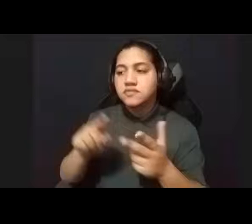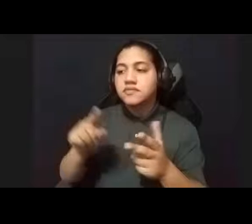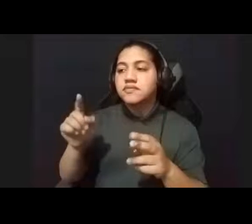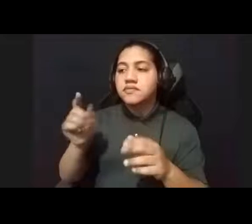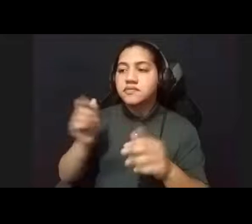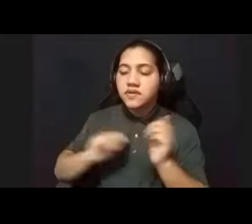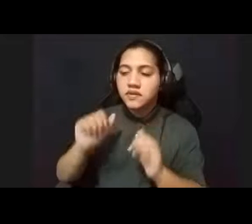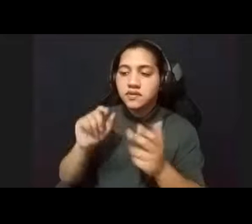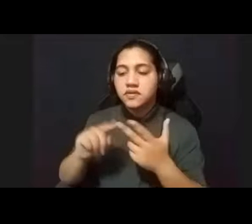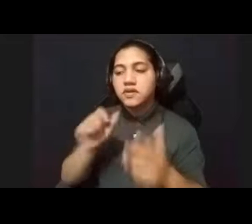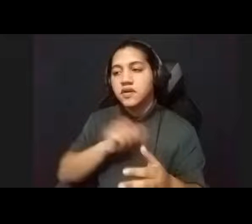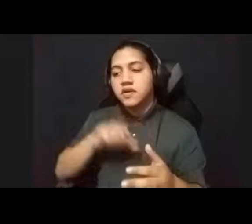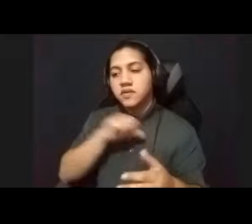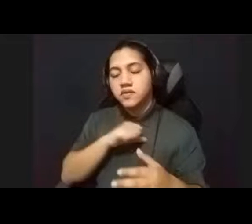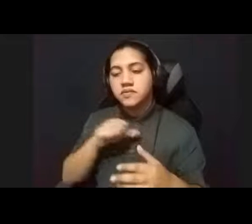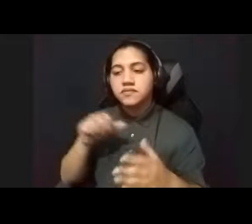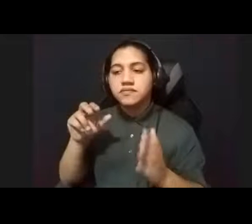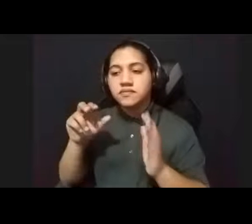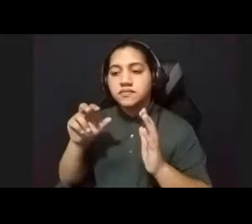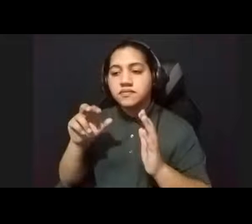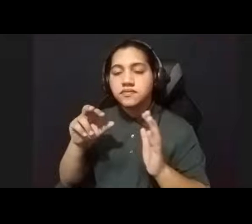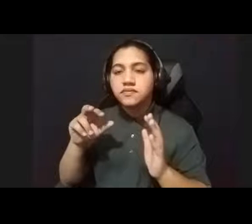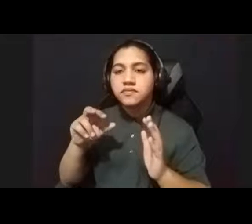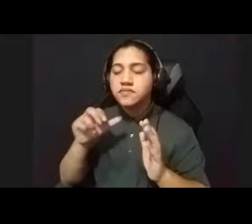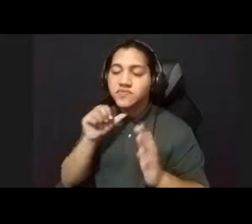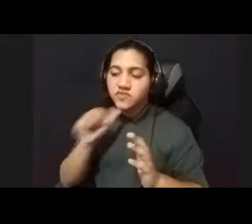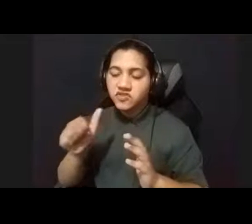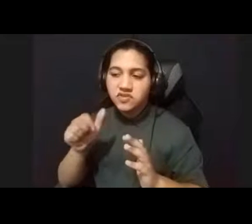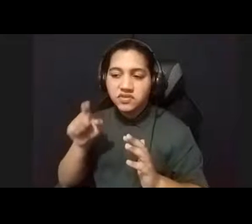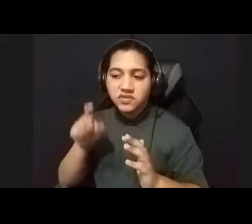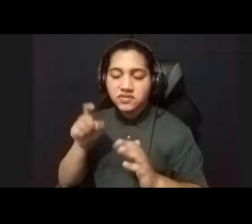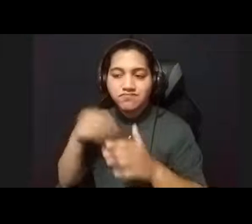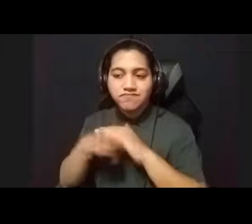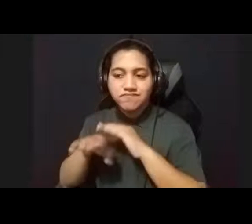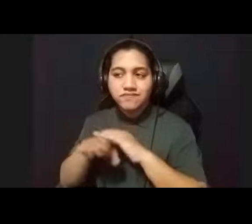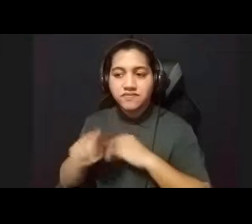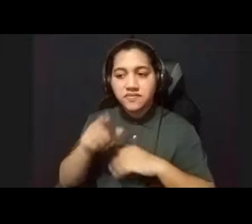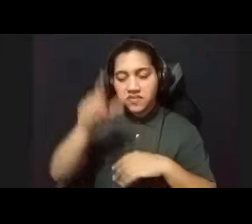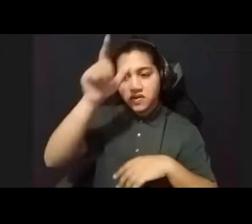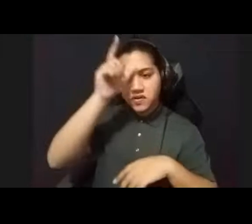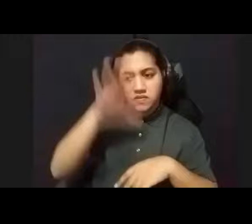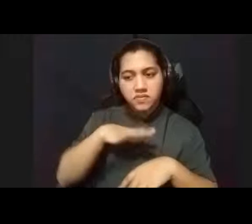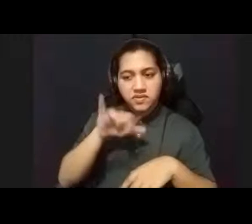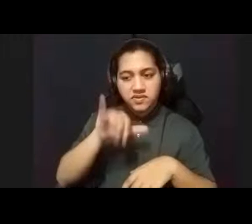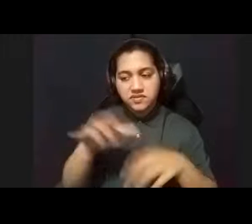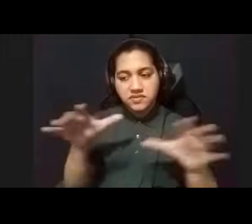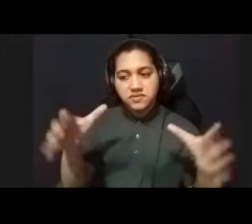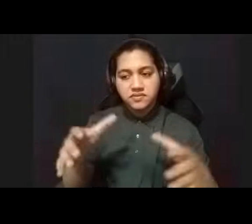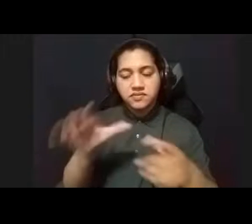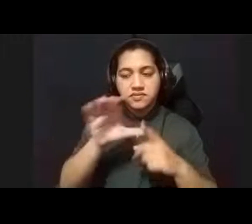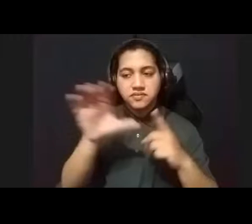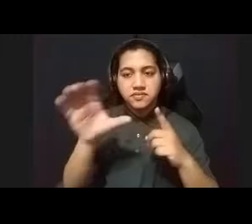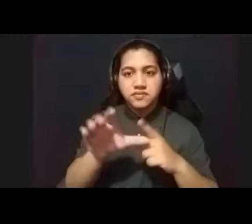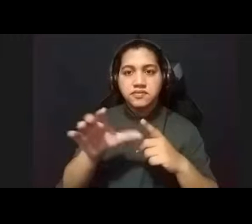actitudes, cuyo significado no es necesariamente accesible a los hombres del mismo grupo. Este